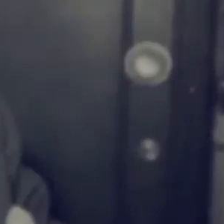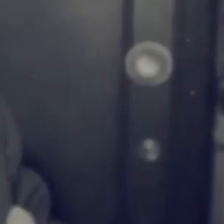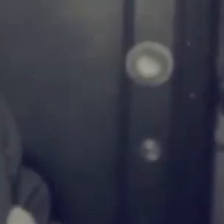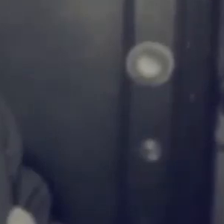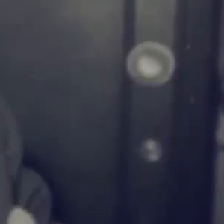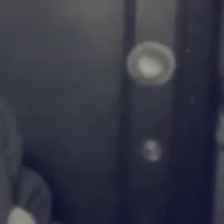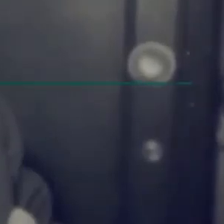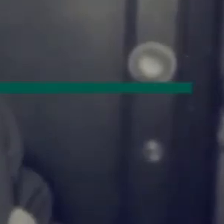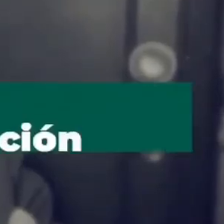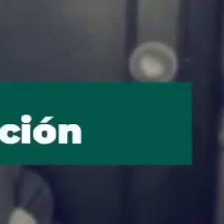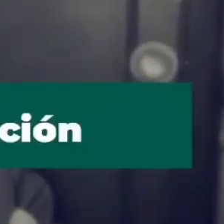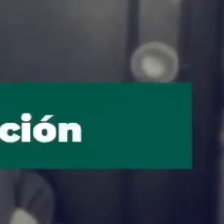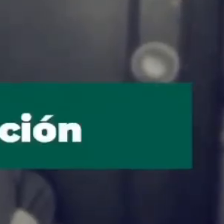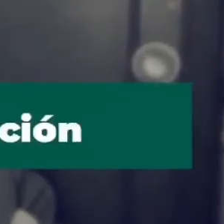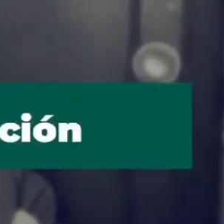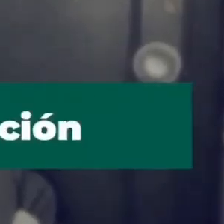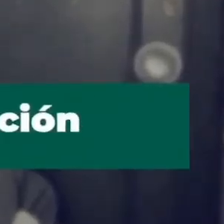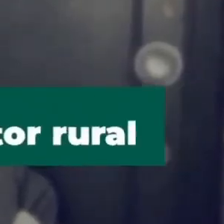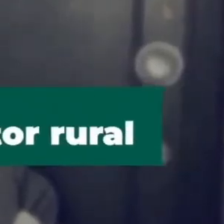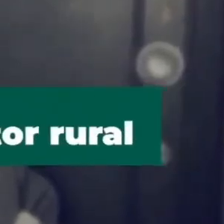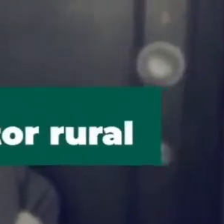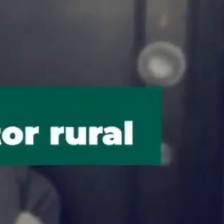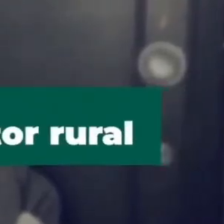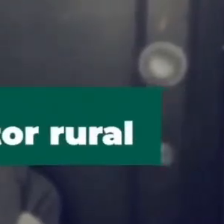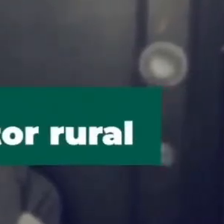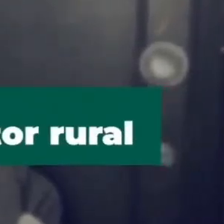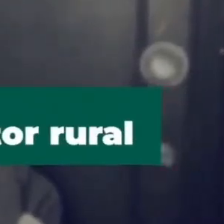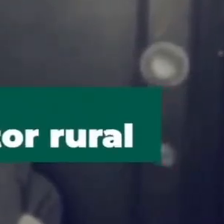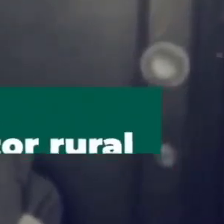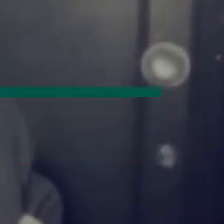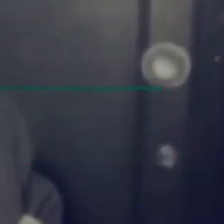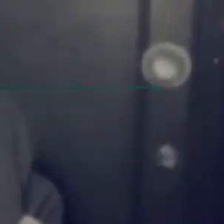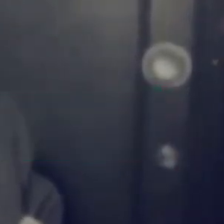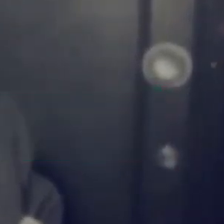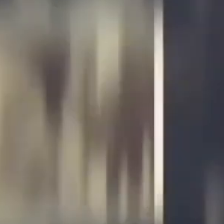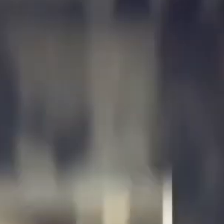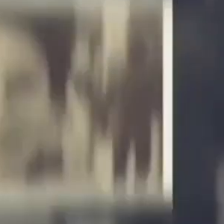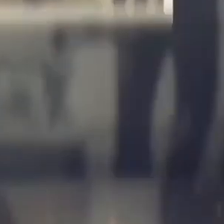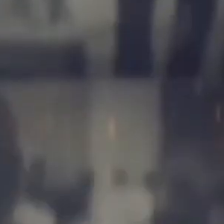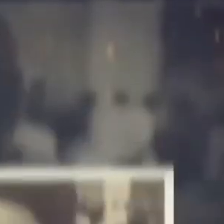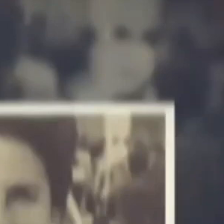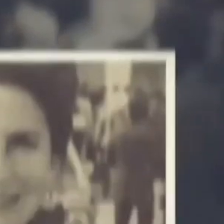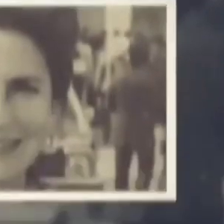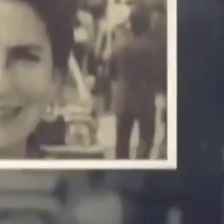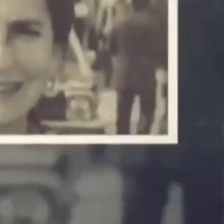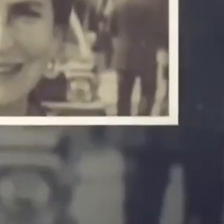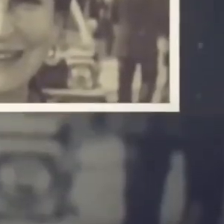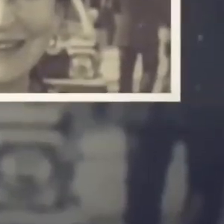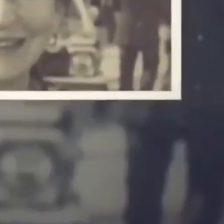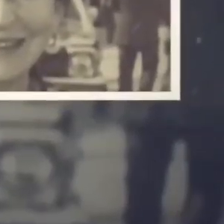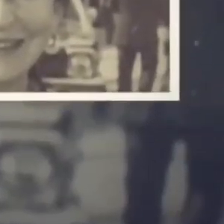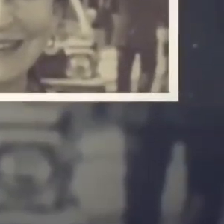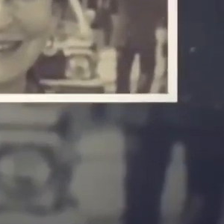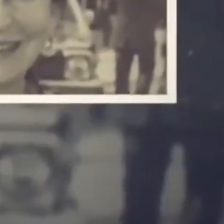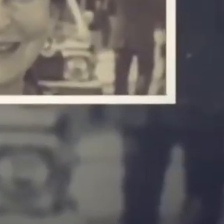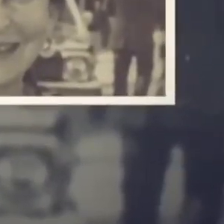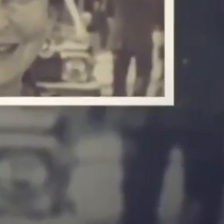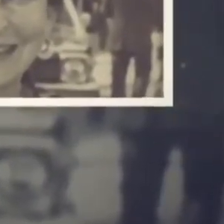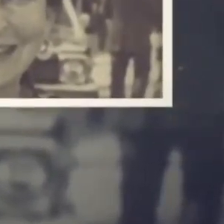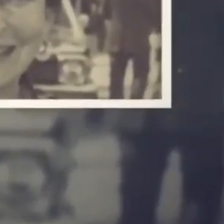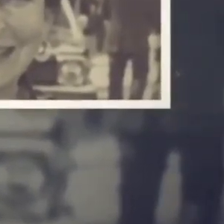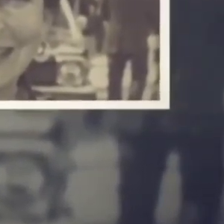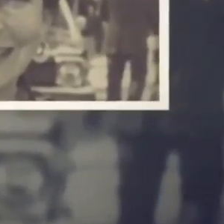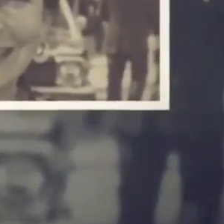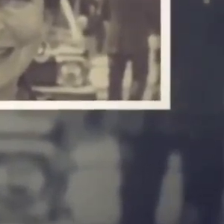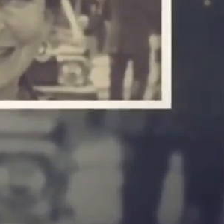Heroles modifica la ley del IMSS y fortalece la atención de la salud en el sector rural. Griselda Álvarez Ponce encabeza la Dirección de